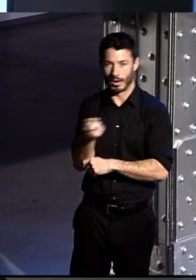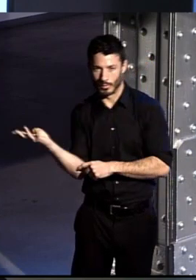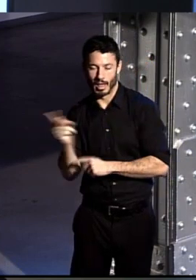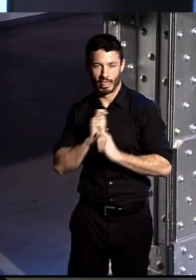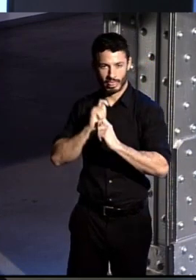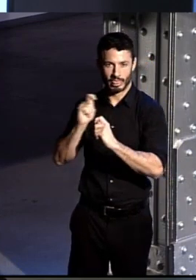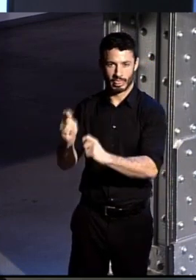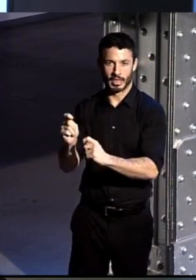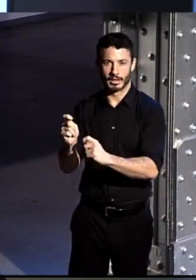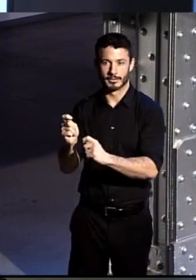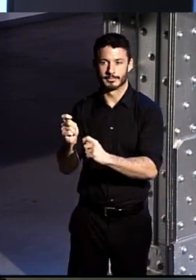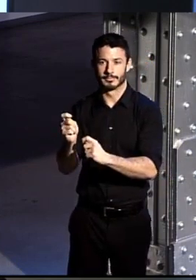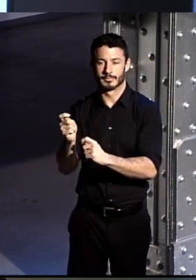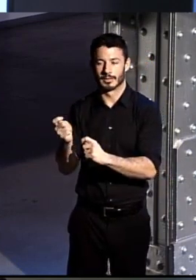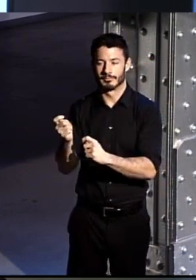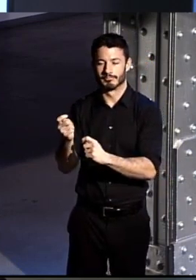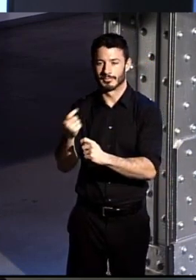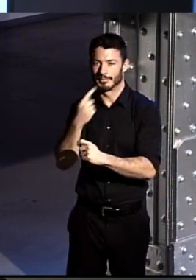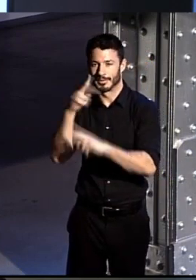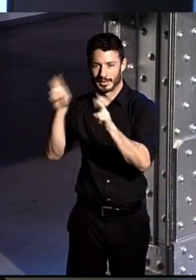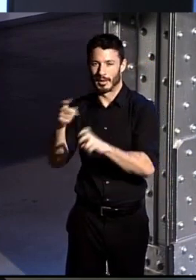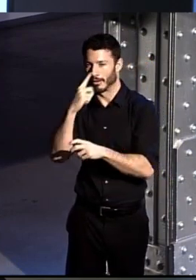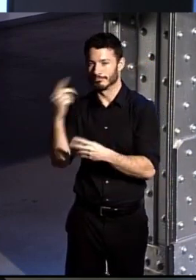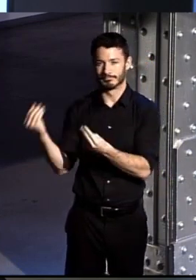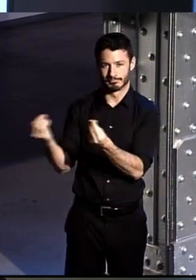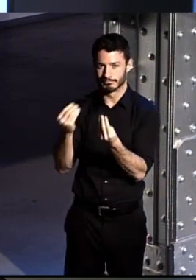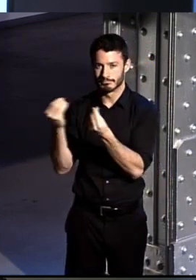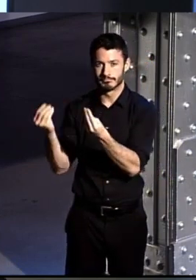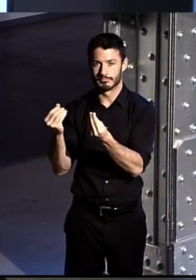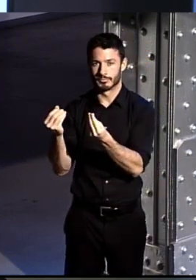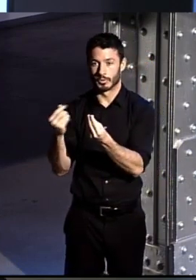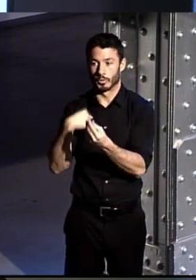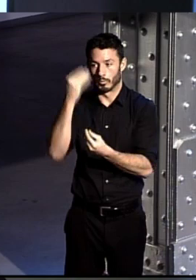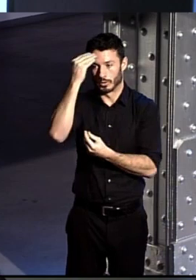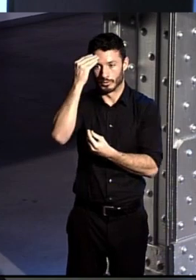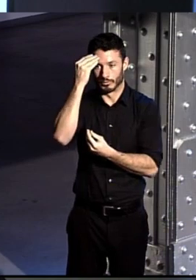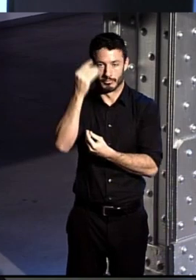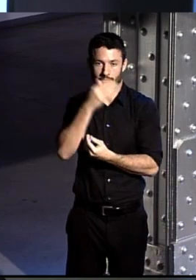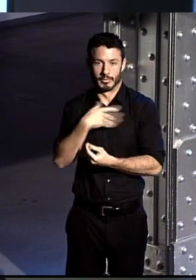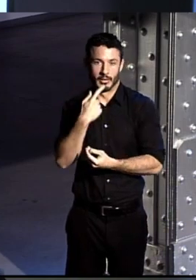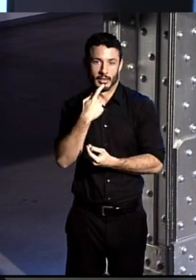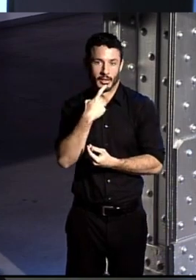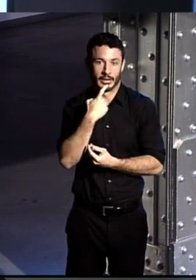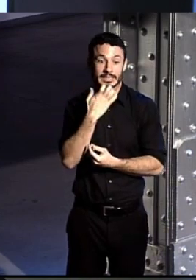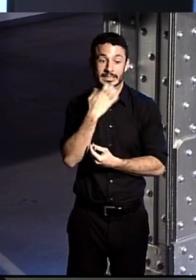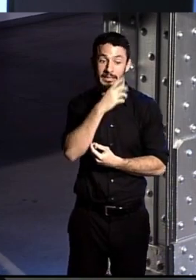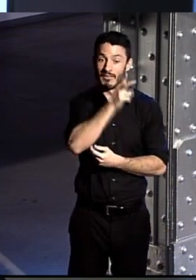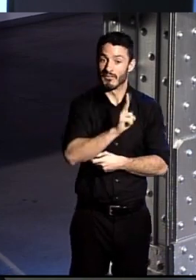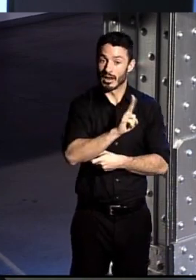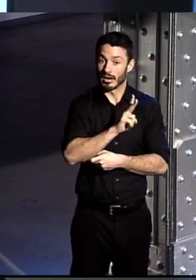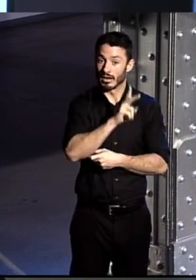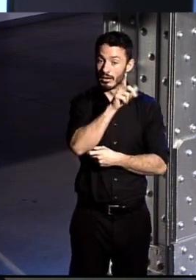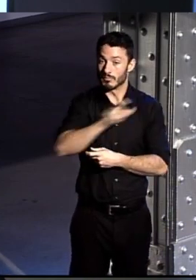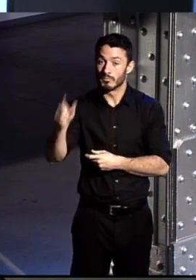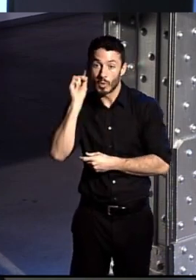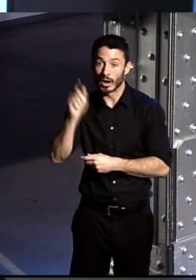pero a unas cuantas, habla de su intuición femenina, que desde luego yo creo que un misógino no podría hablar de ello de forma